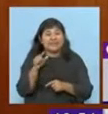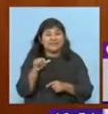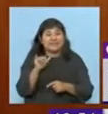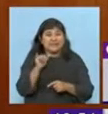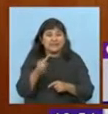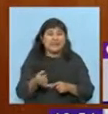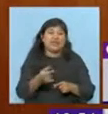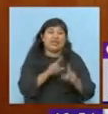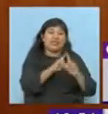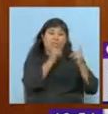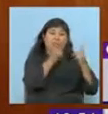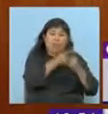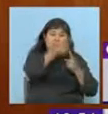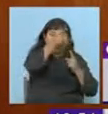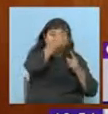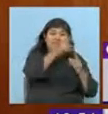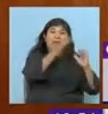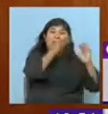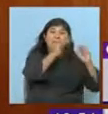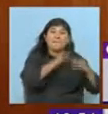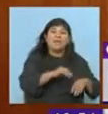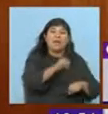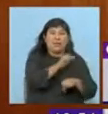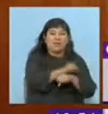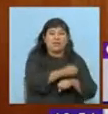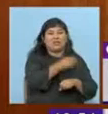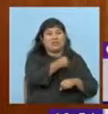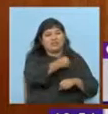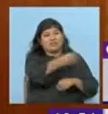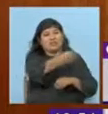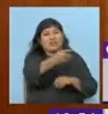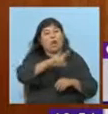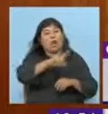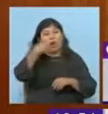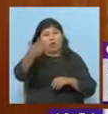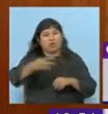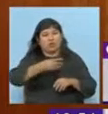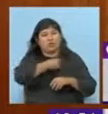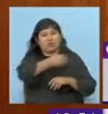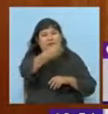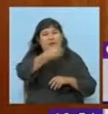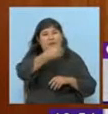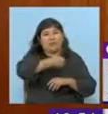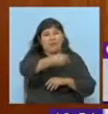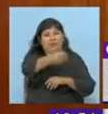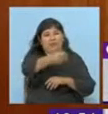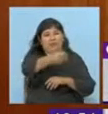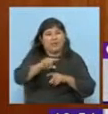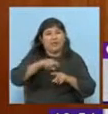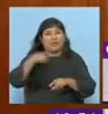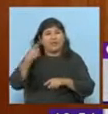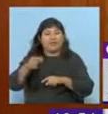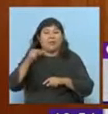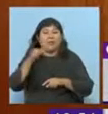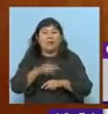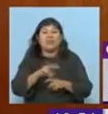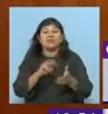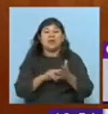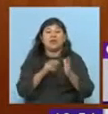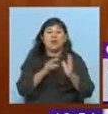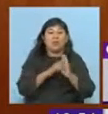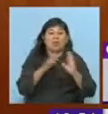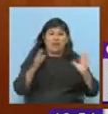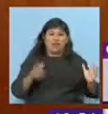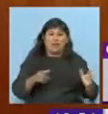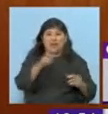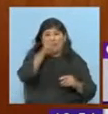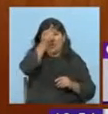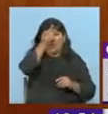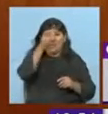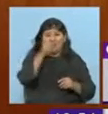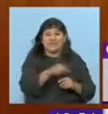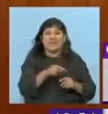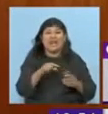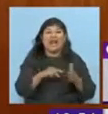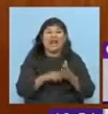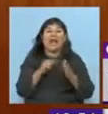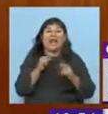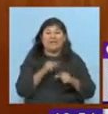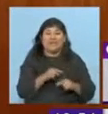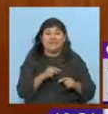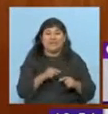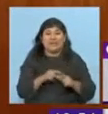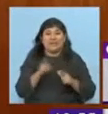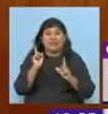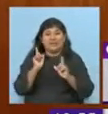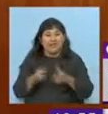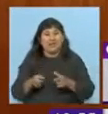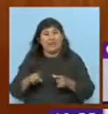estos espacios físicos que sin duda se traduce en problemas en las comisarías de la capital y en